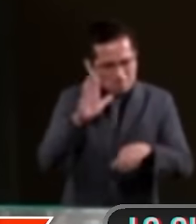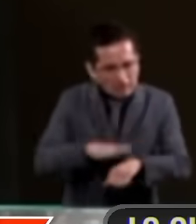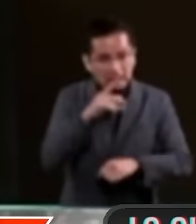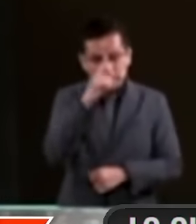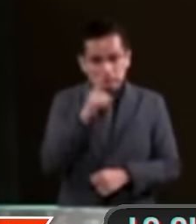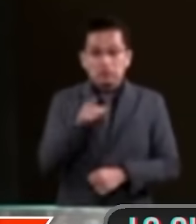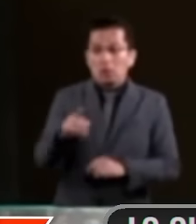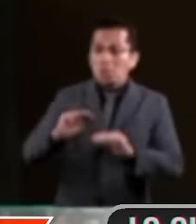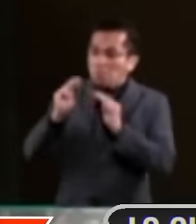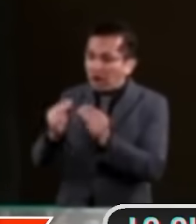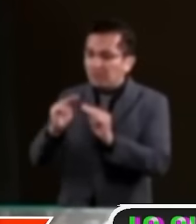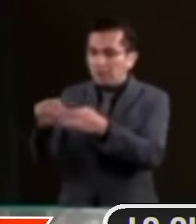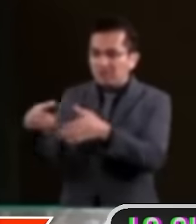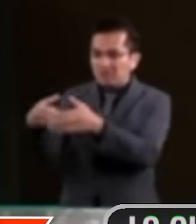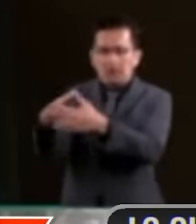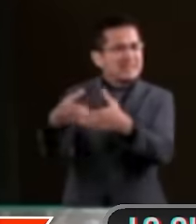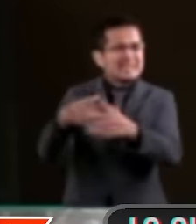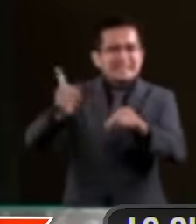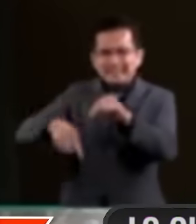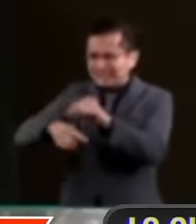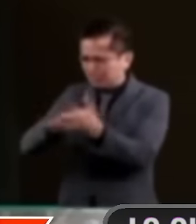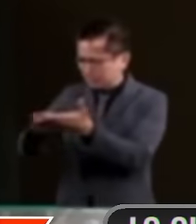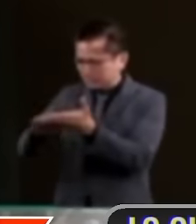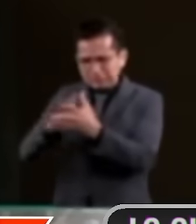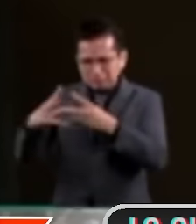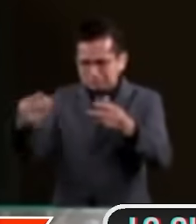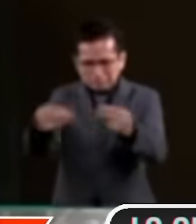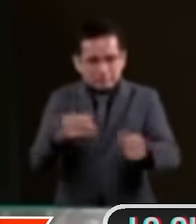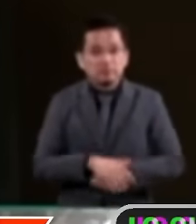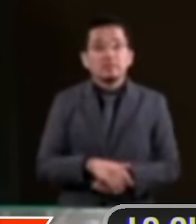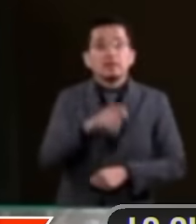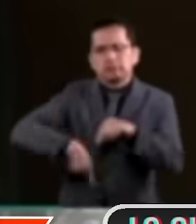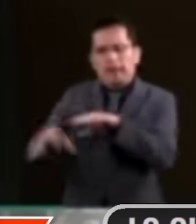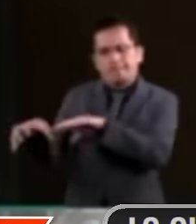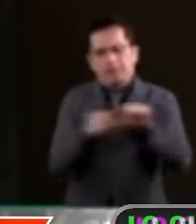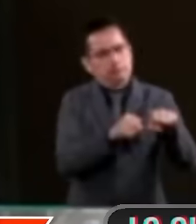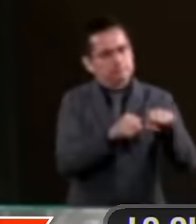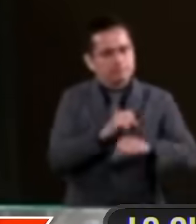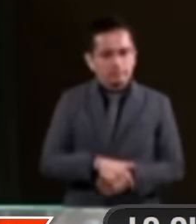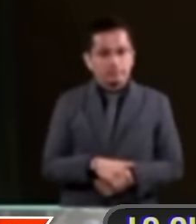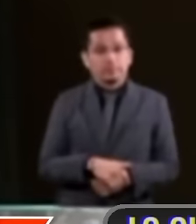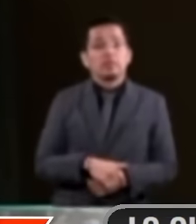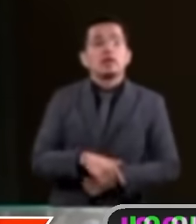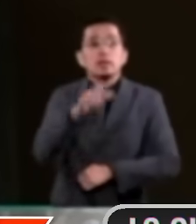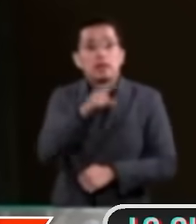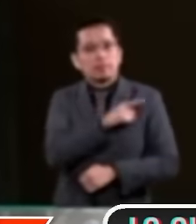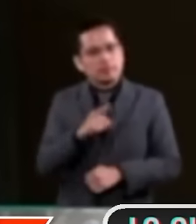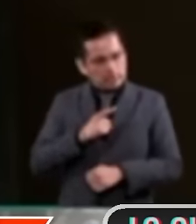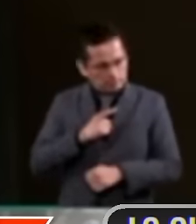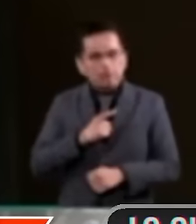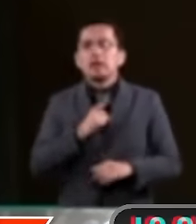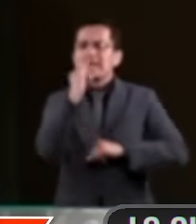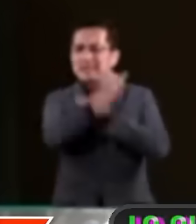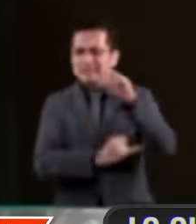Xóchitl Gálvez a cometer este delito electoral utilizando recursos públicos para hacerse publicidad, es decir, para